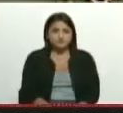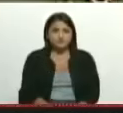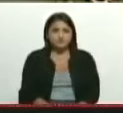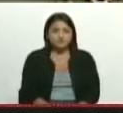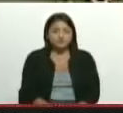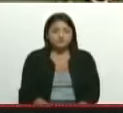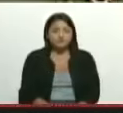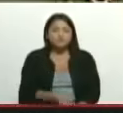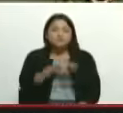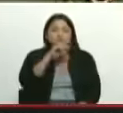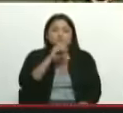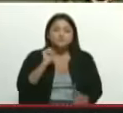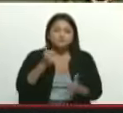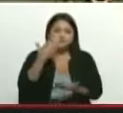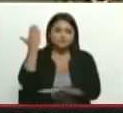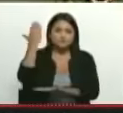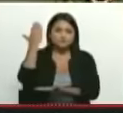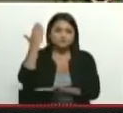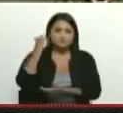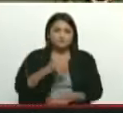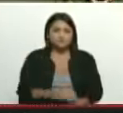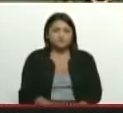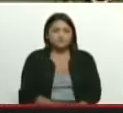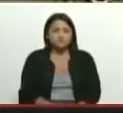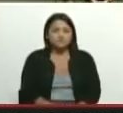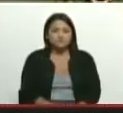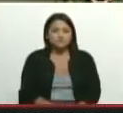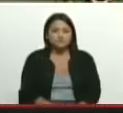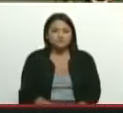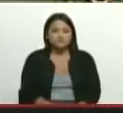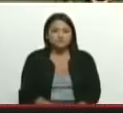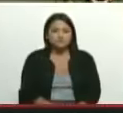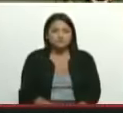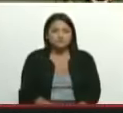cargo del presidente doctor Elvis Amoroso.